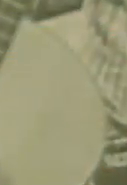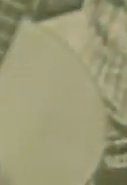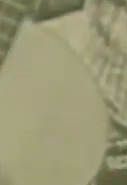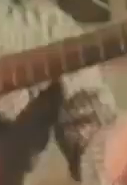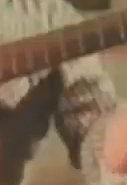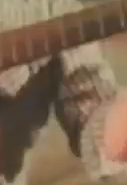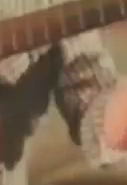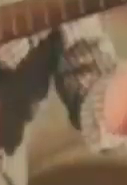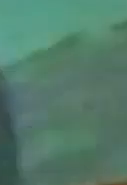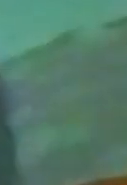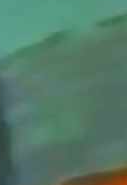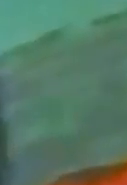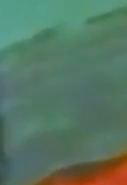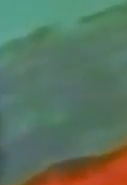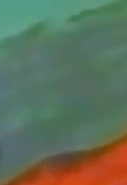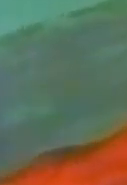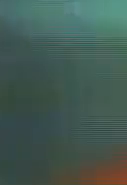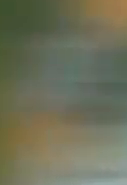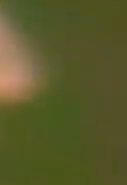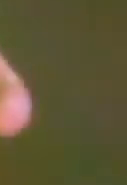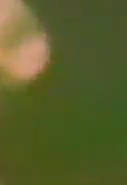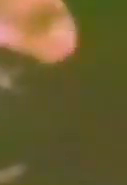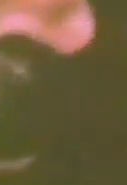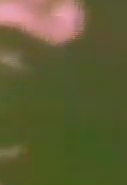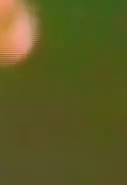Y dígame aquella canción que habla de Bolívar.